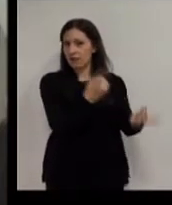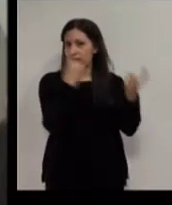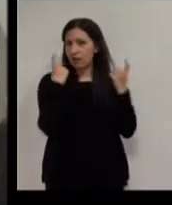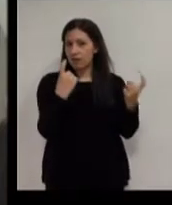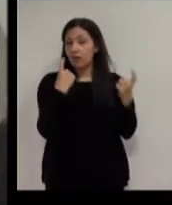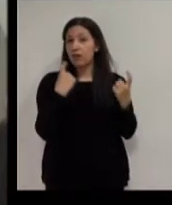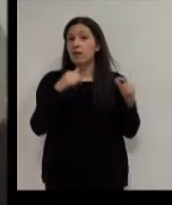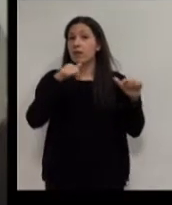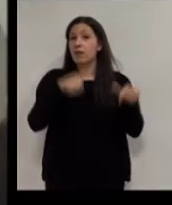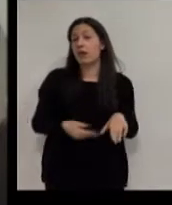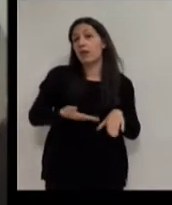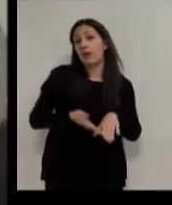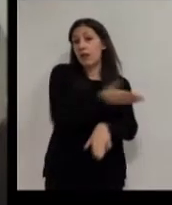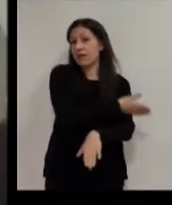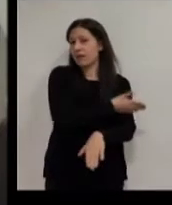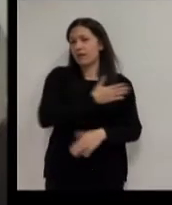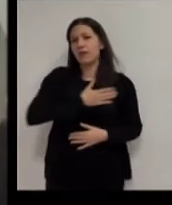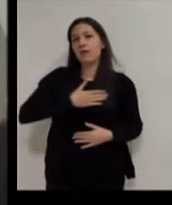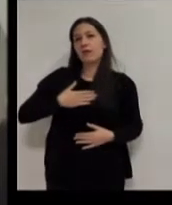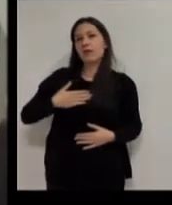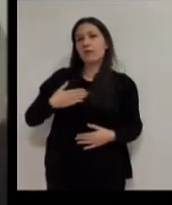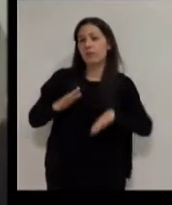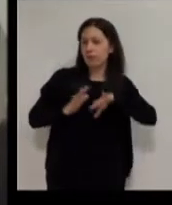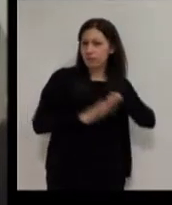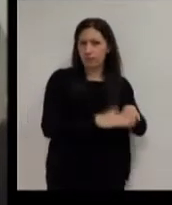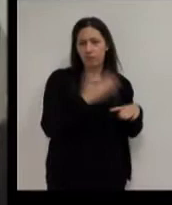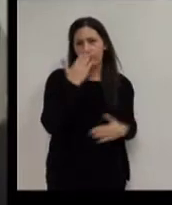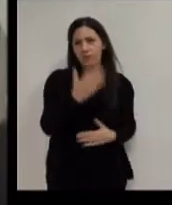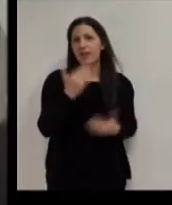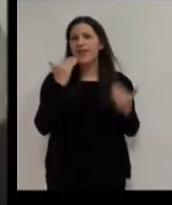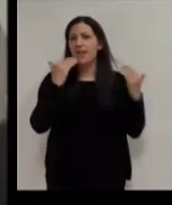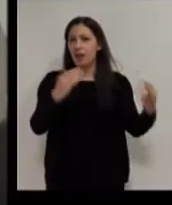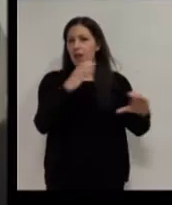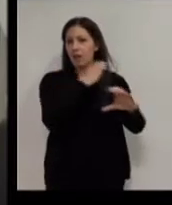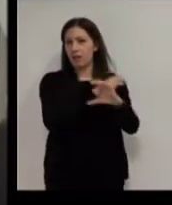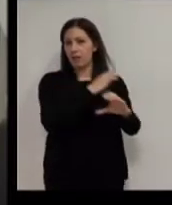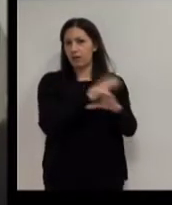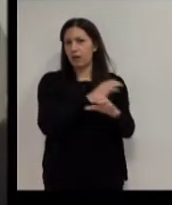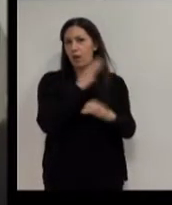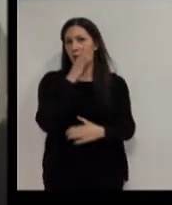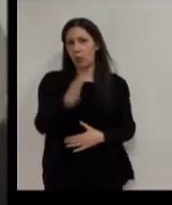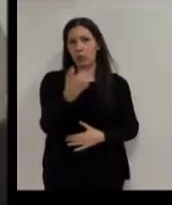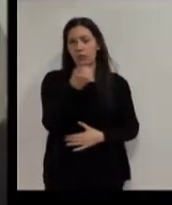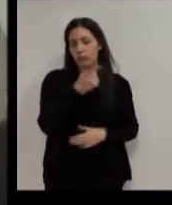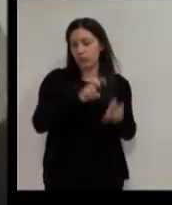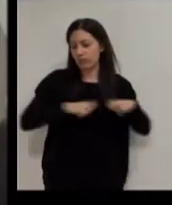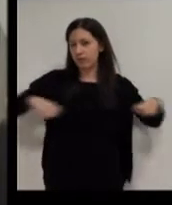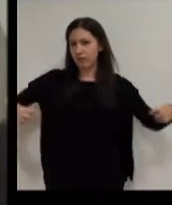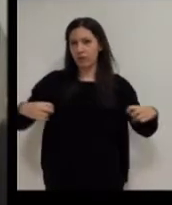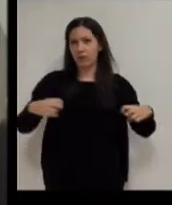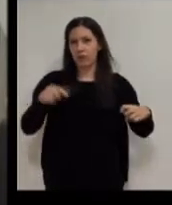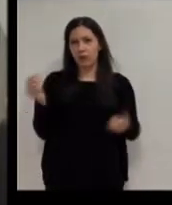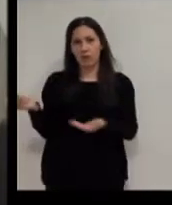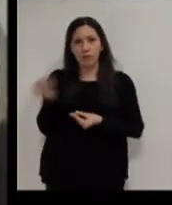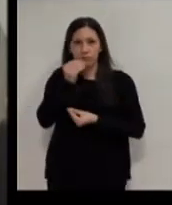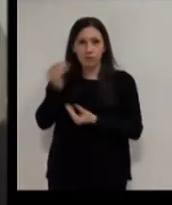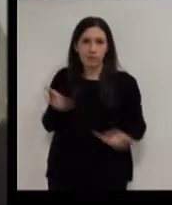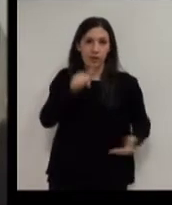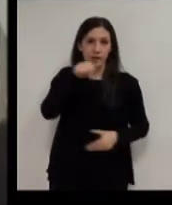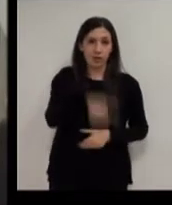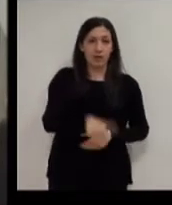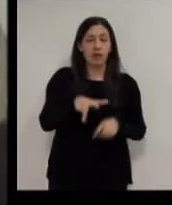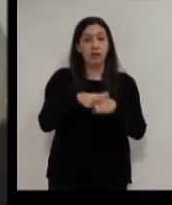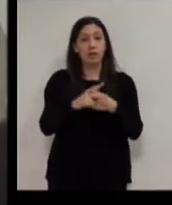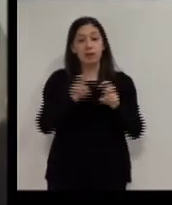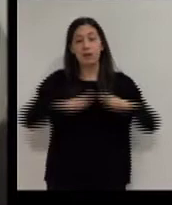Perdona. Yo antes de nada, aparte de agradecer a CENTAC el que haya contado con nosotros para este taller, sí